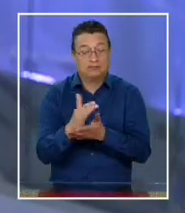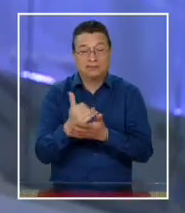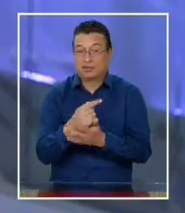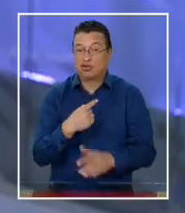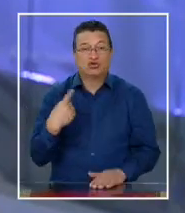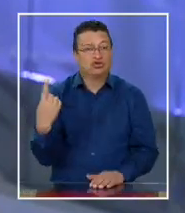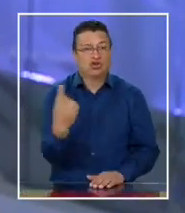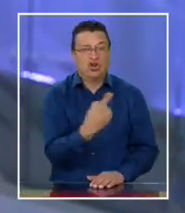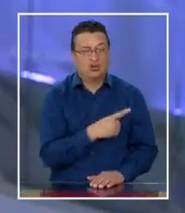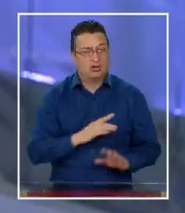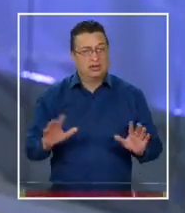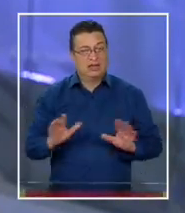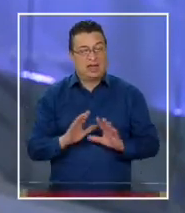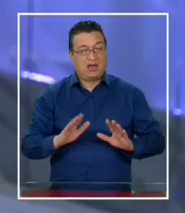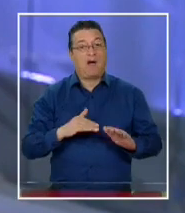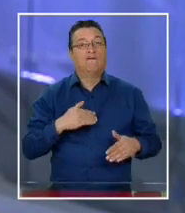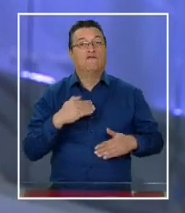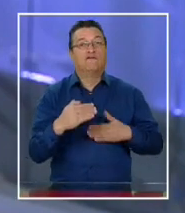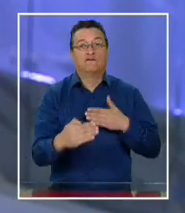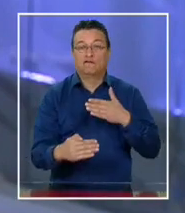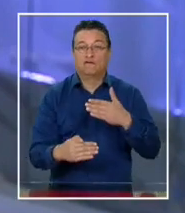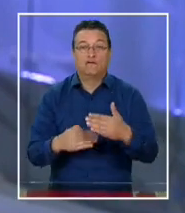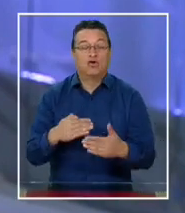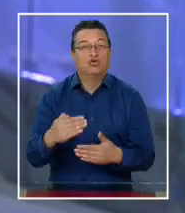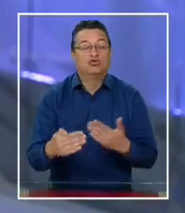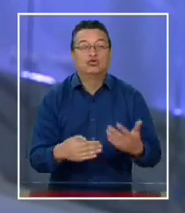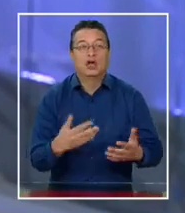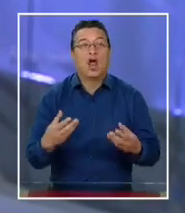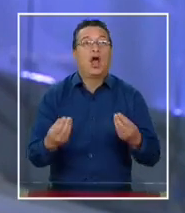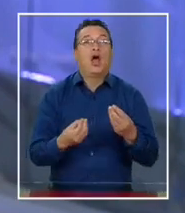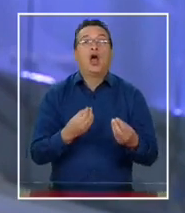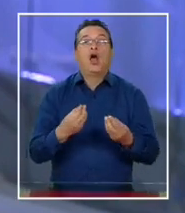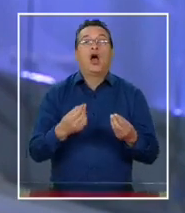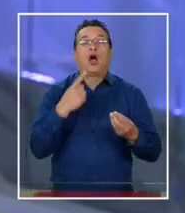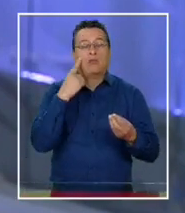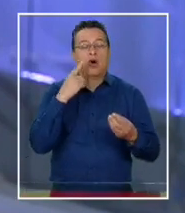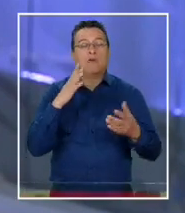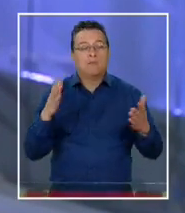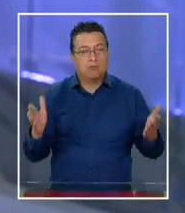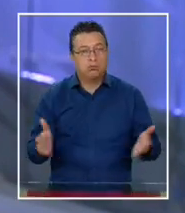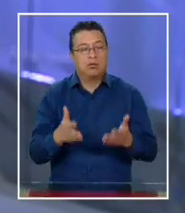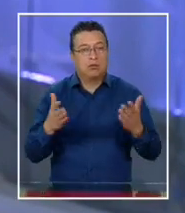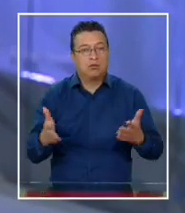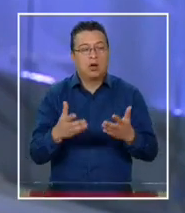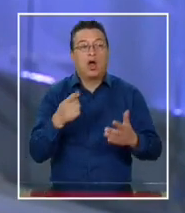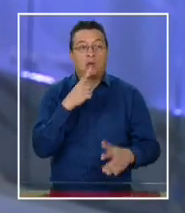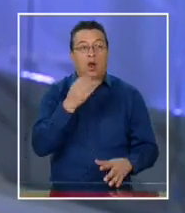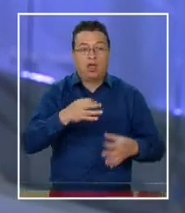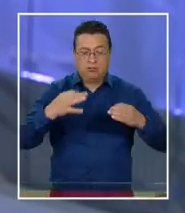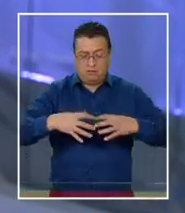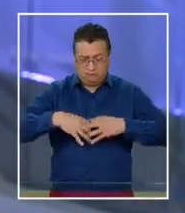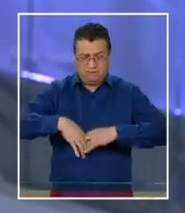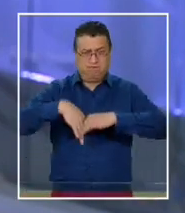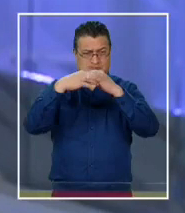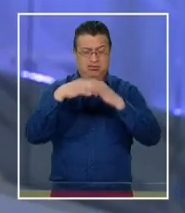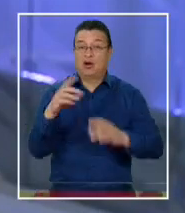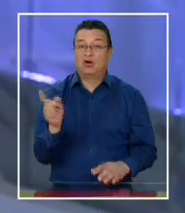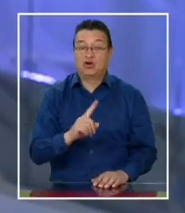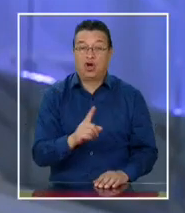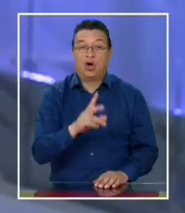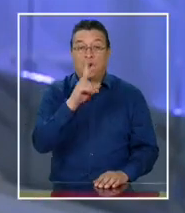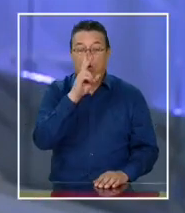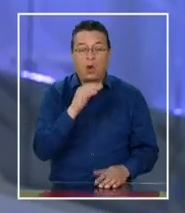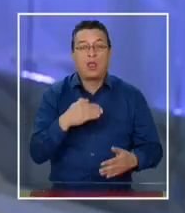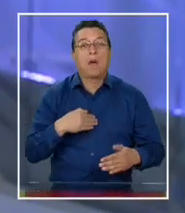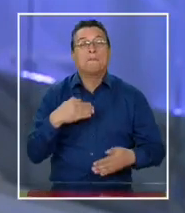los planes de nadie y que está funcionando digamos de un modo que ha ido tomando impulso está lejos de estar consolidado es una especie